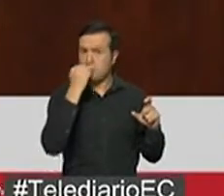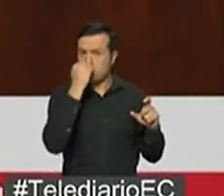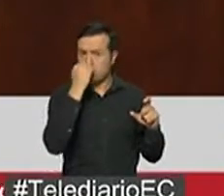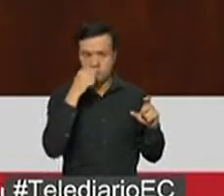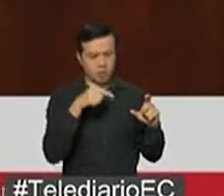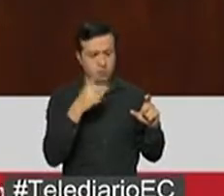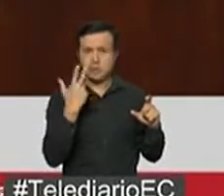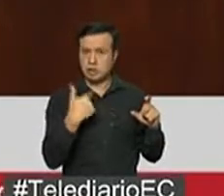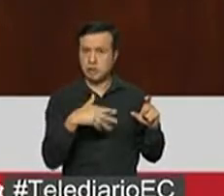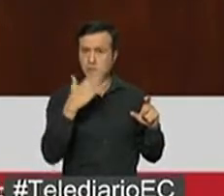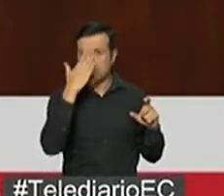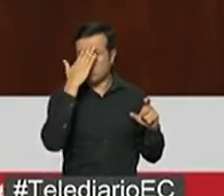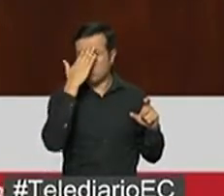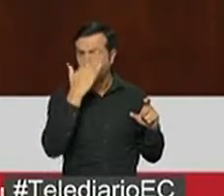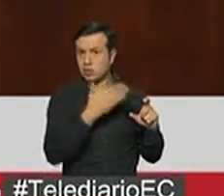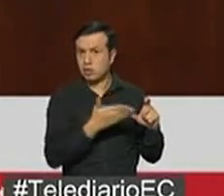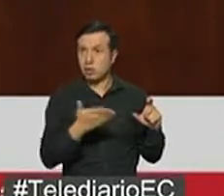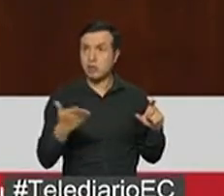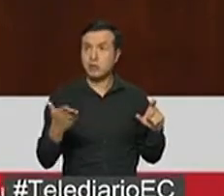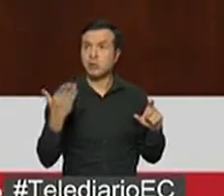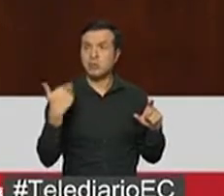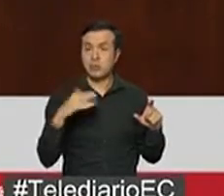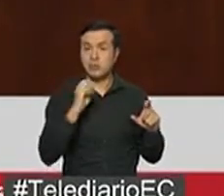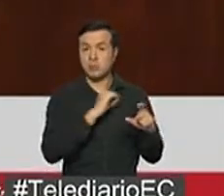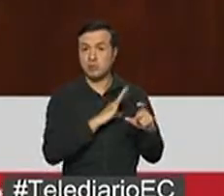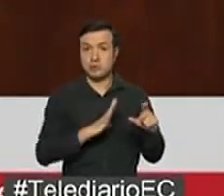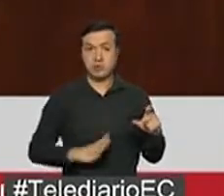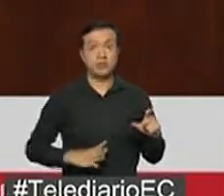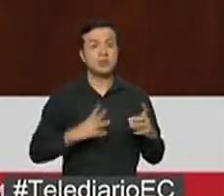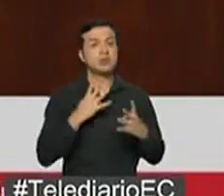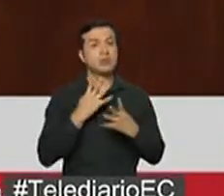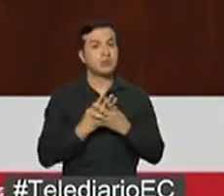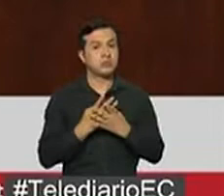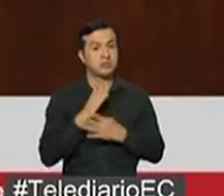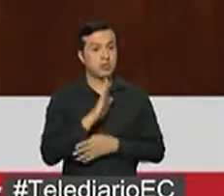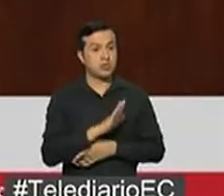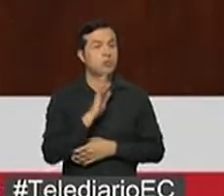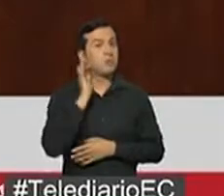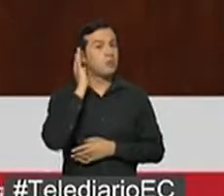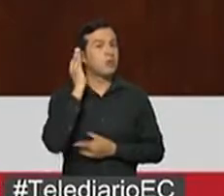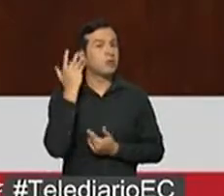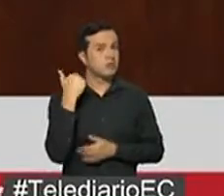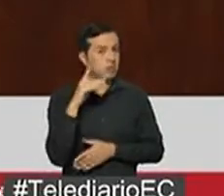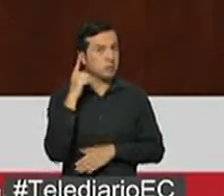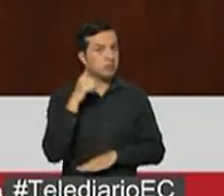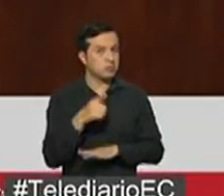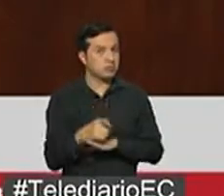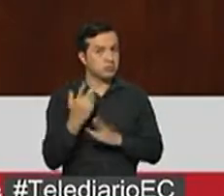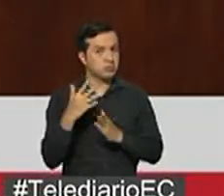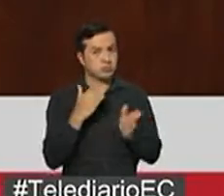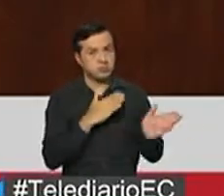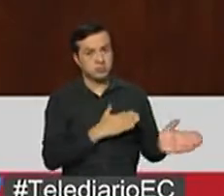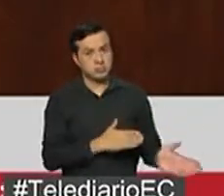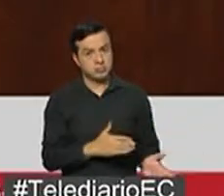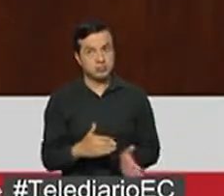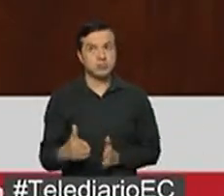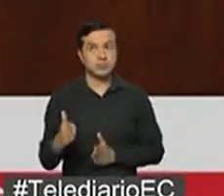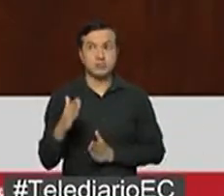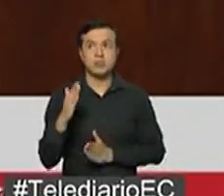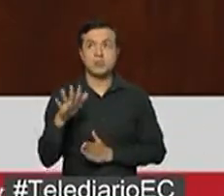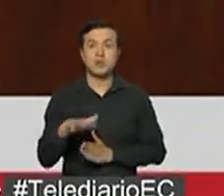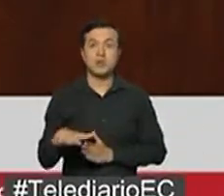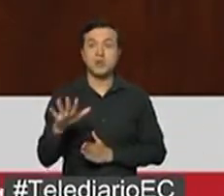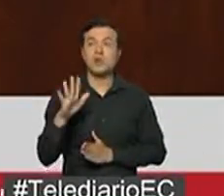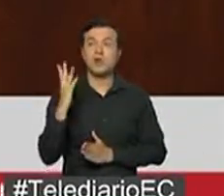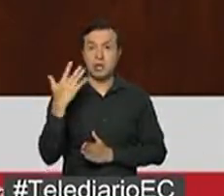ya con presión con prisión preventiva ella tenía ya una boleta por el oro sus dos ella